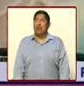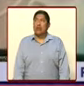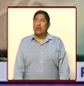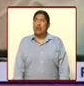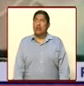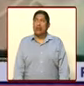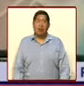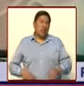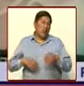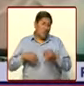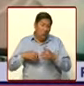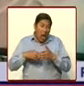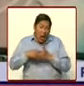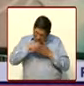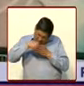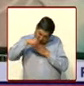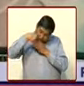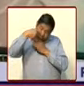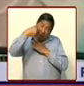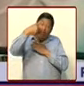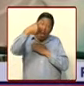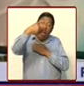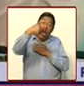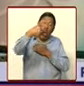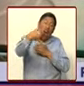Sale expulsado a través del parabrisas.